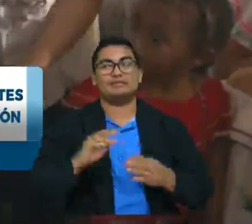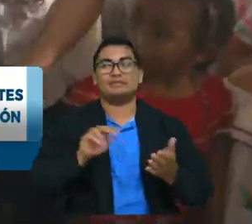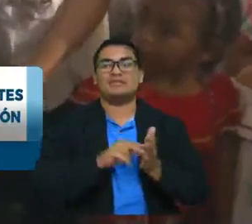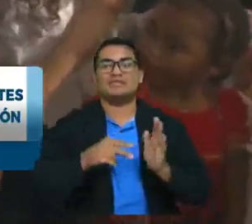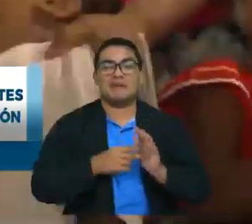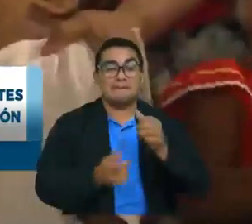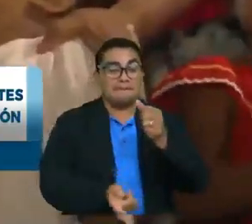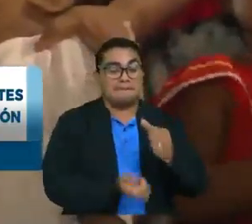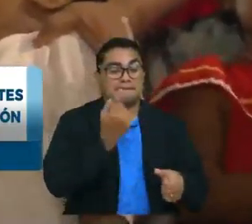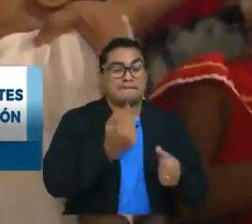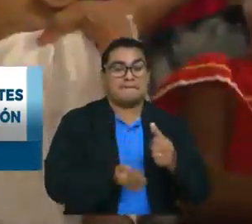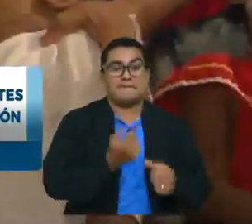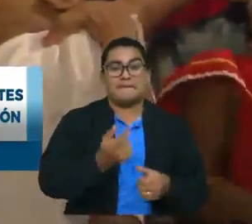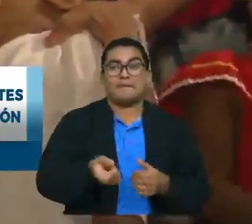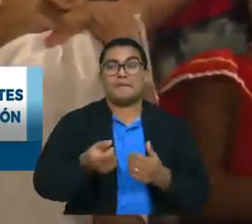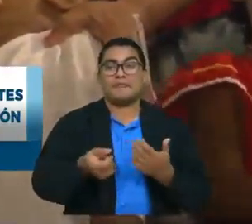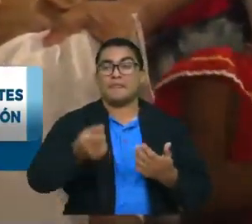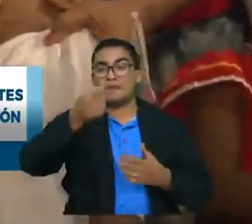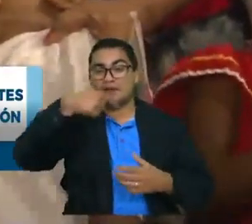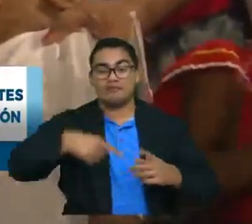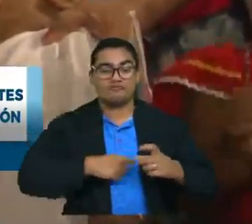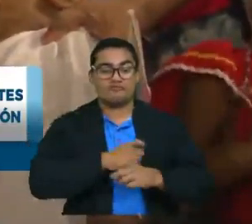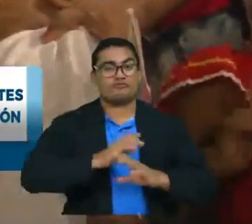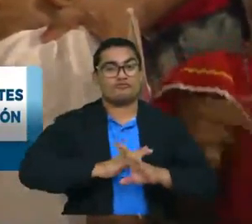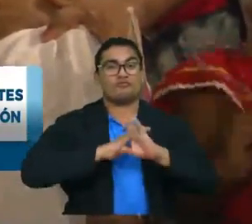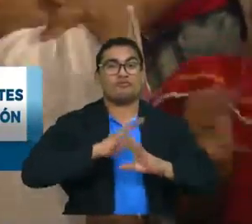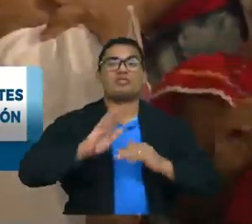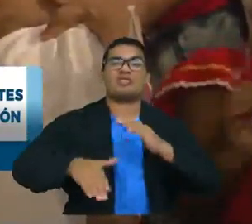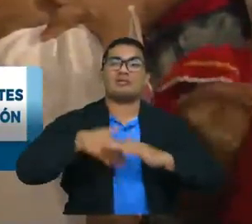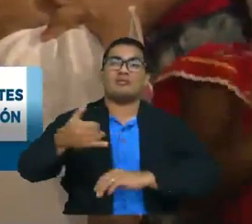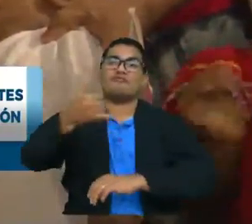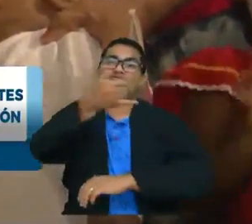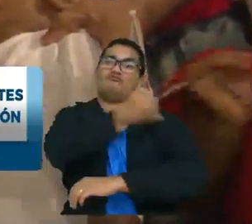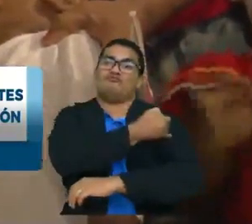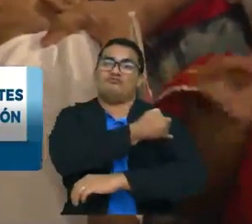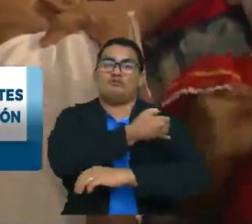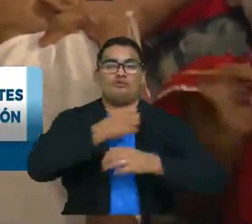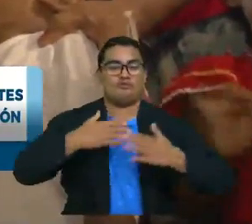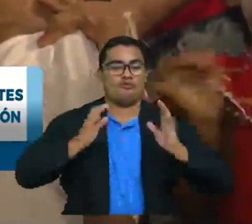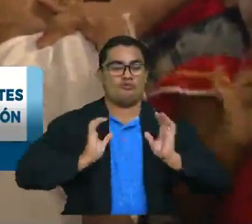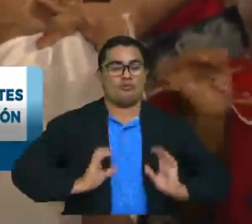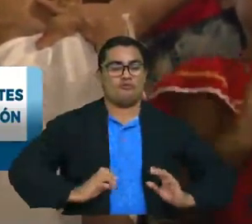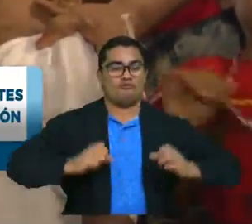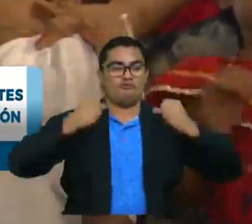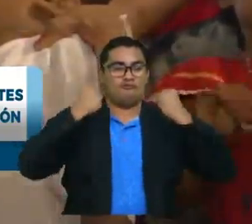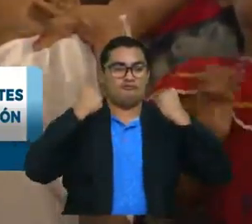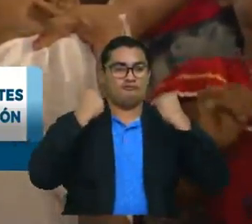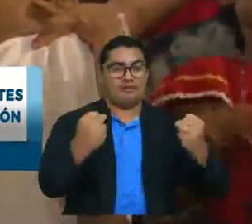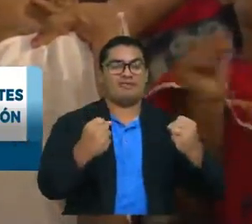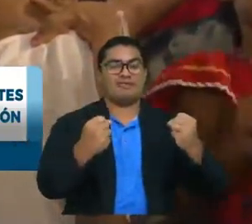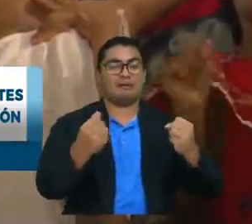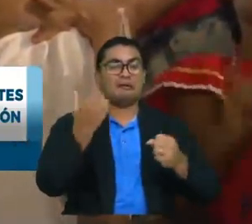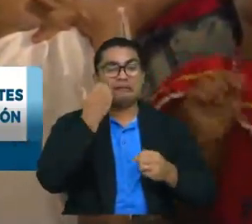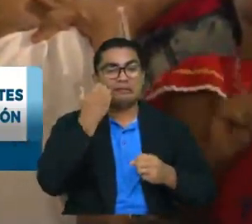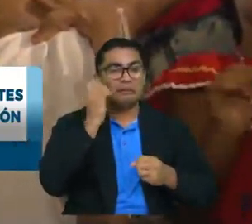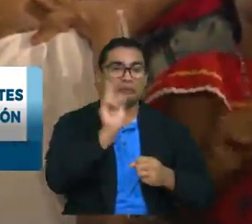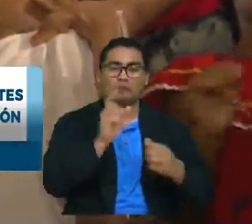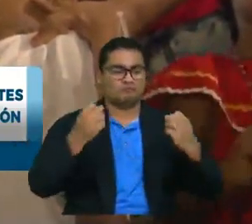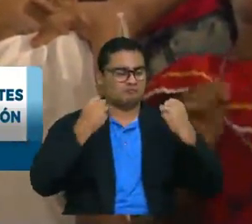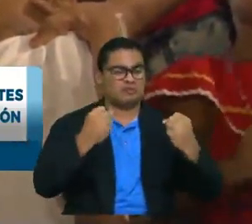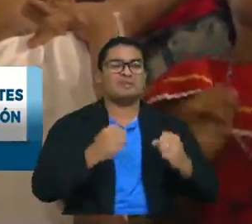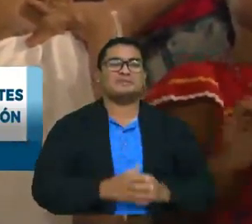le ponemos su vacuna para que su sistema inmunológico se permanezca fuerte y el niño pues no se enferme muy, pues, muy